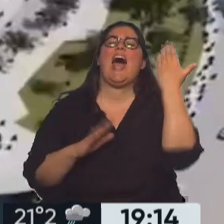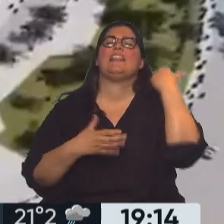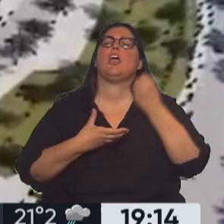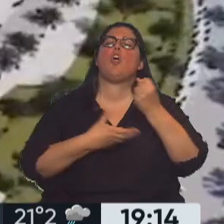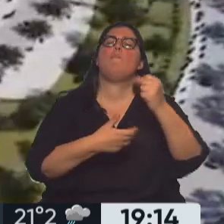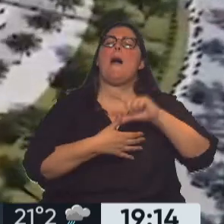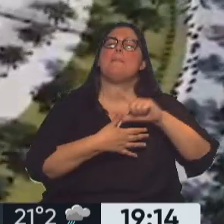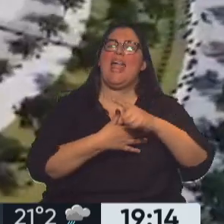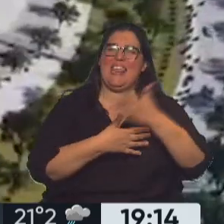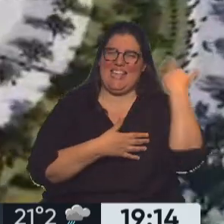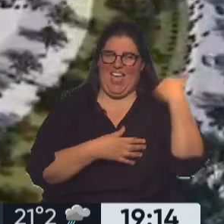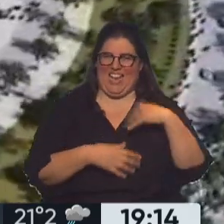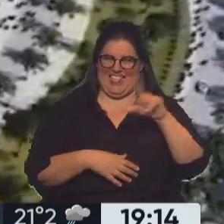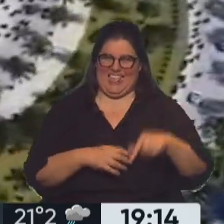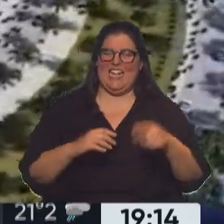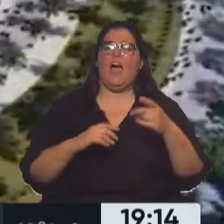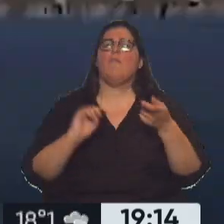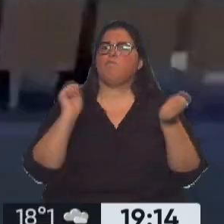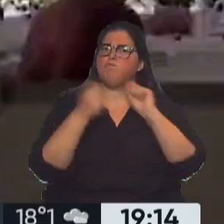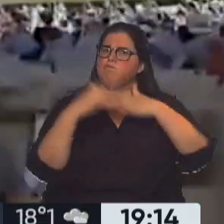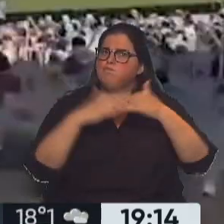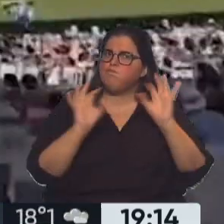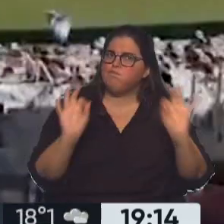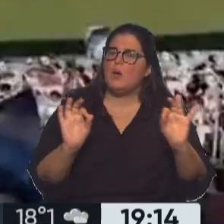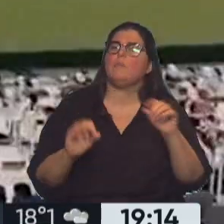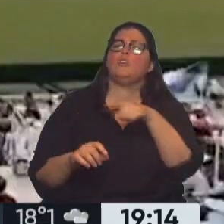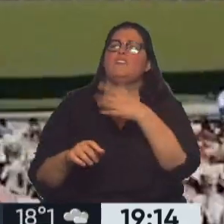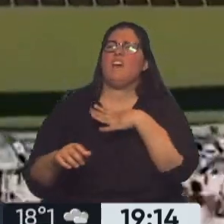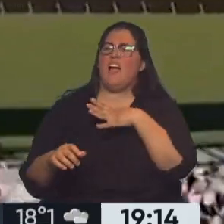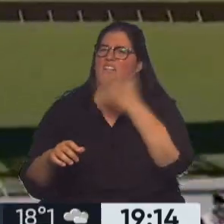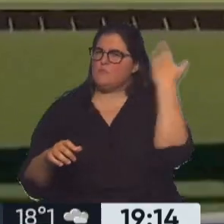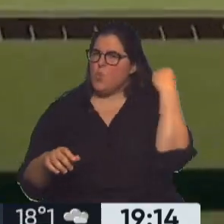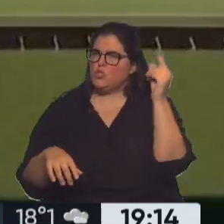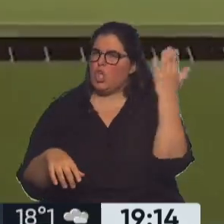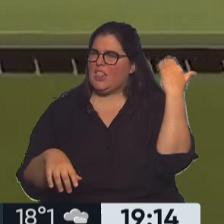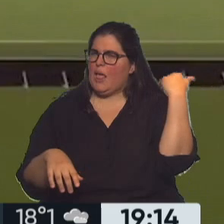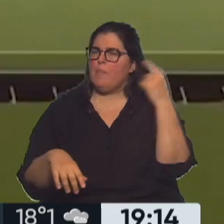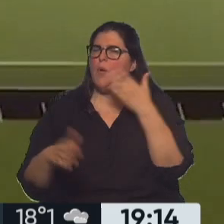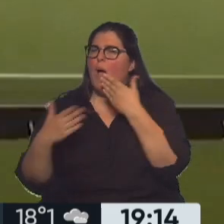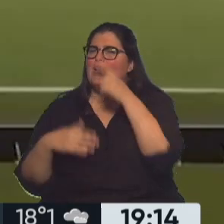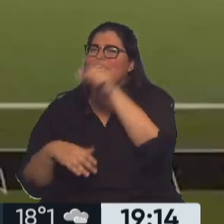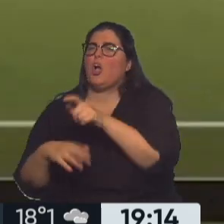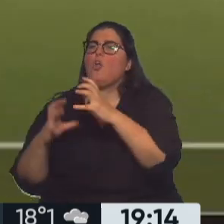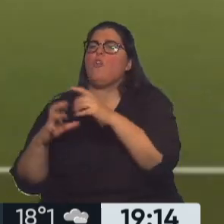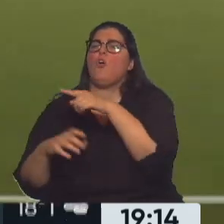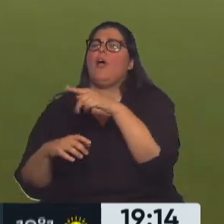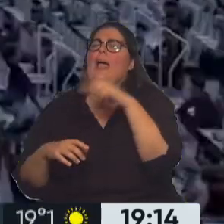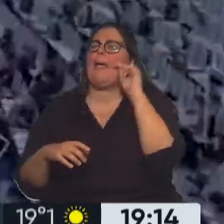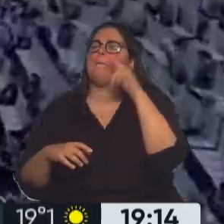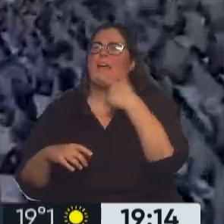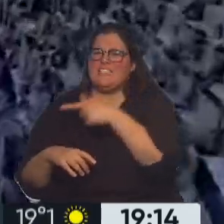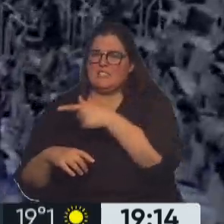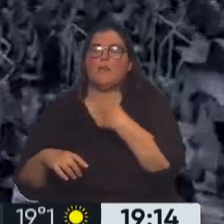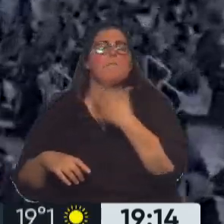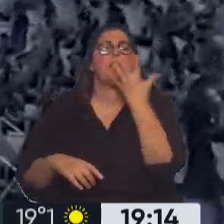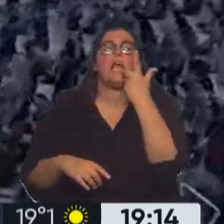útima que se hizo en la Argentina y quedó muy bien eh Hace mucho que no hablas con kemp hace poco hace una semana encantaría hablar con k me